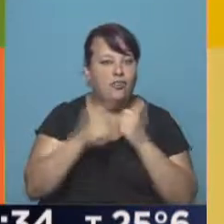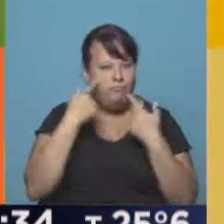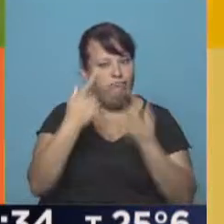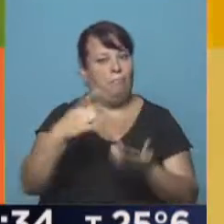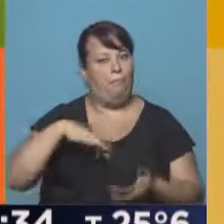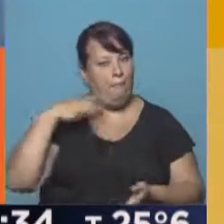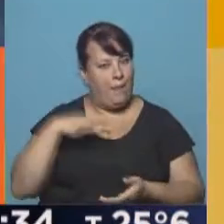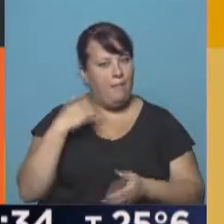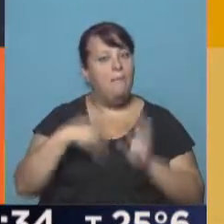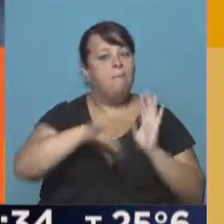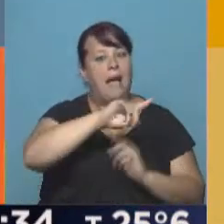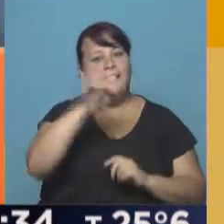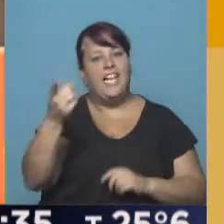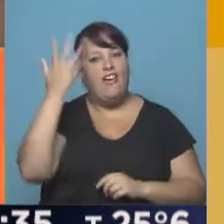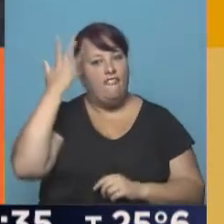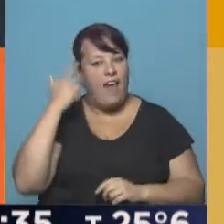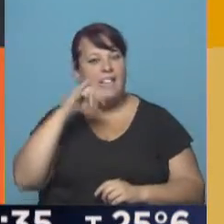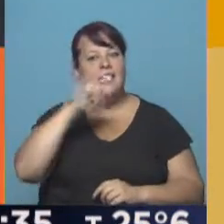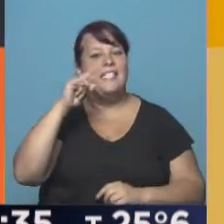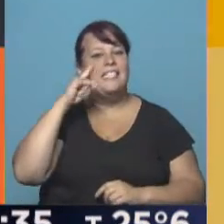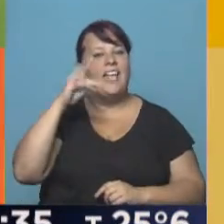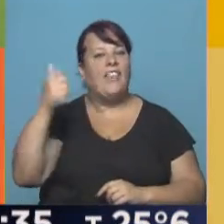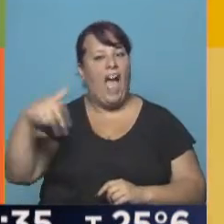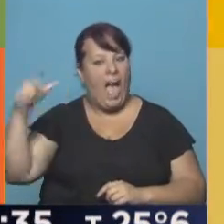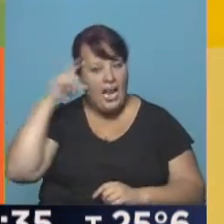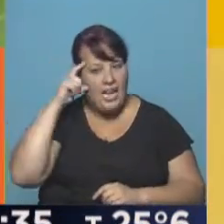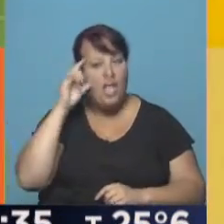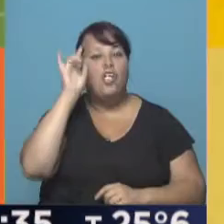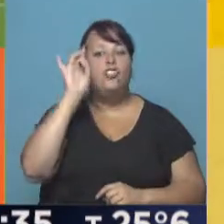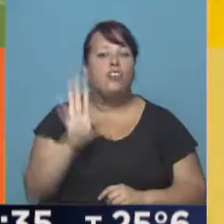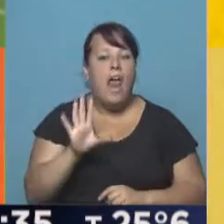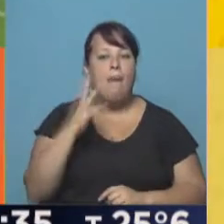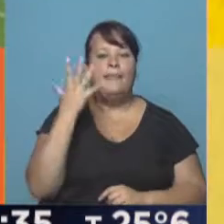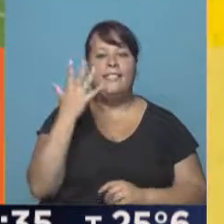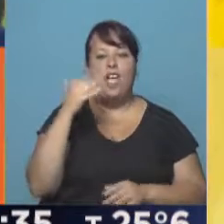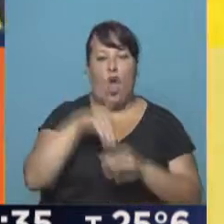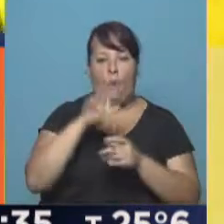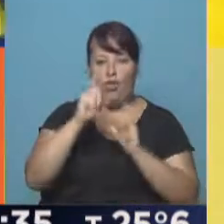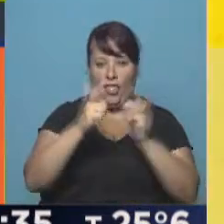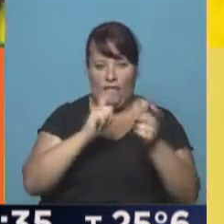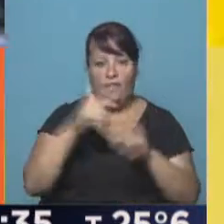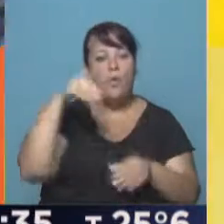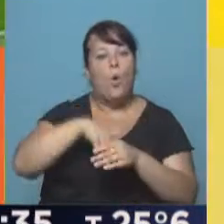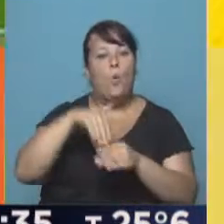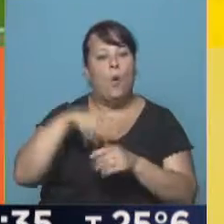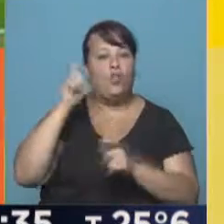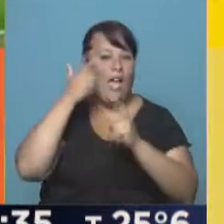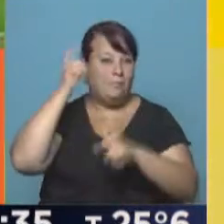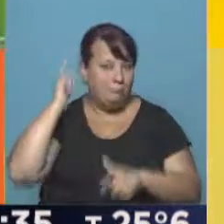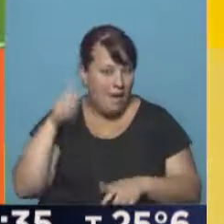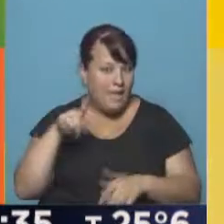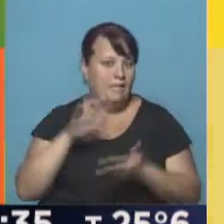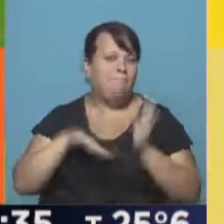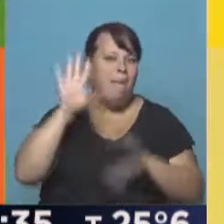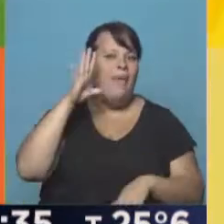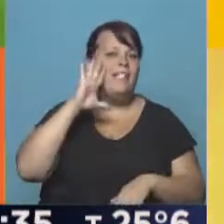distinción, superando al francés Zinedine Zidane por solo 5 votos tras la elección de los expertos de más